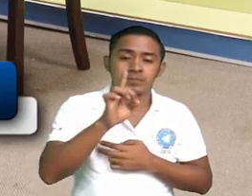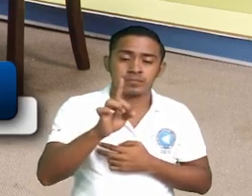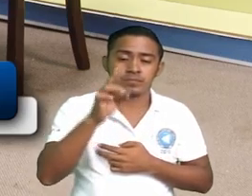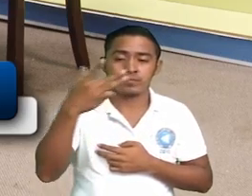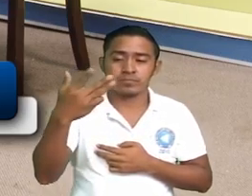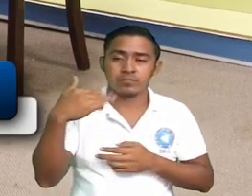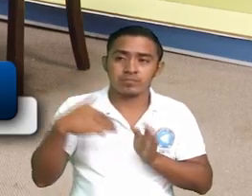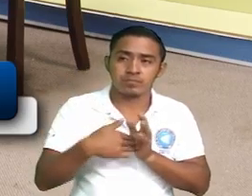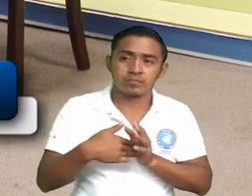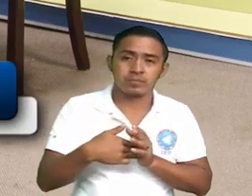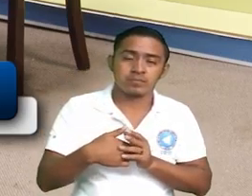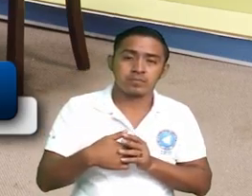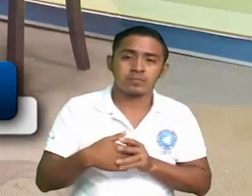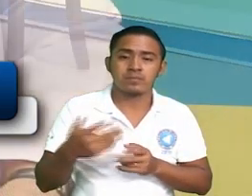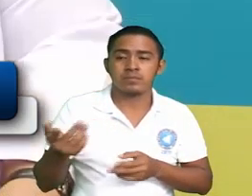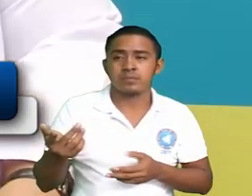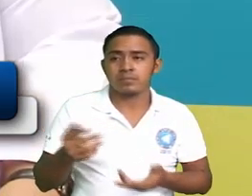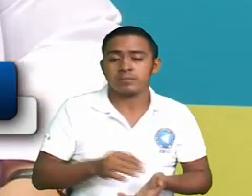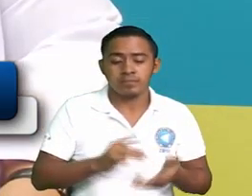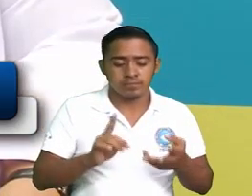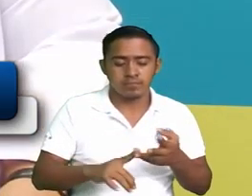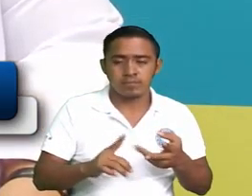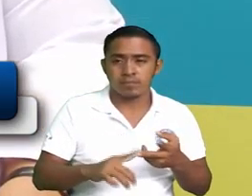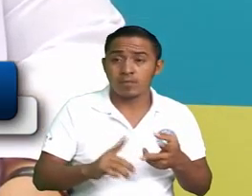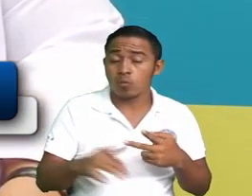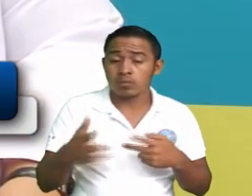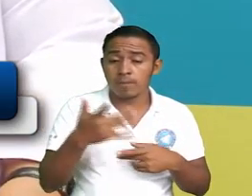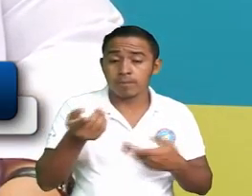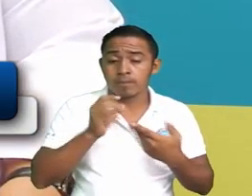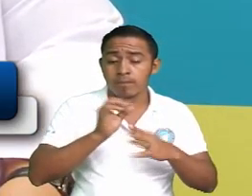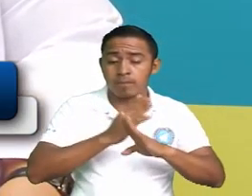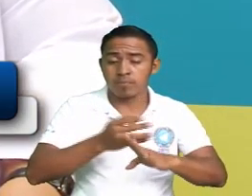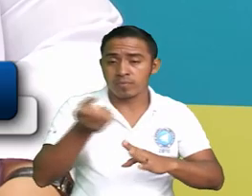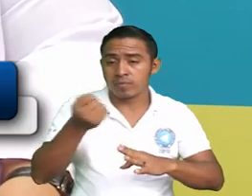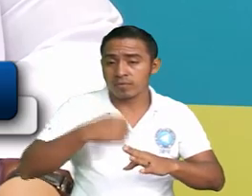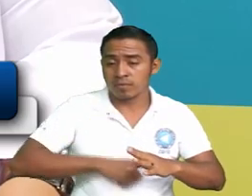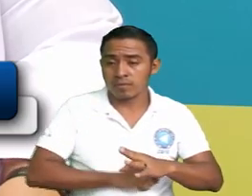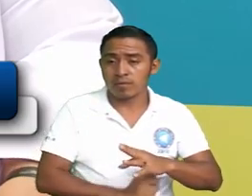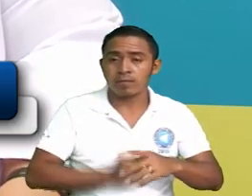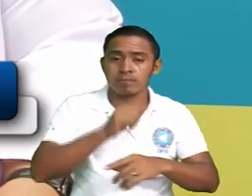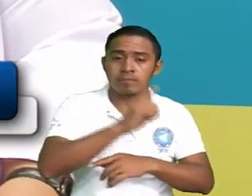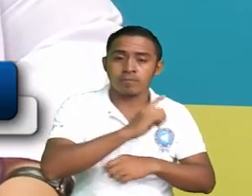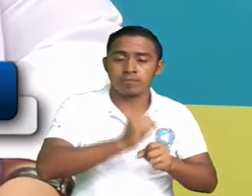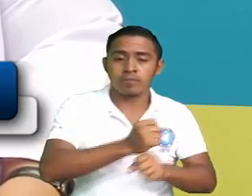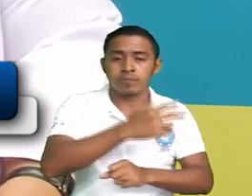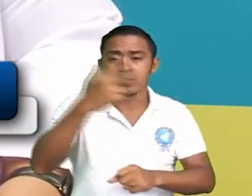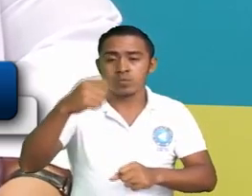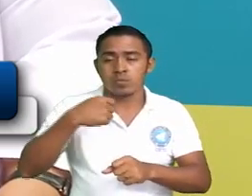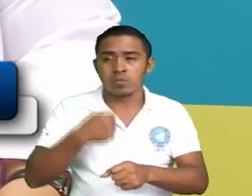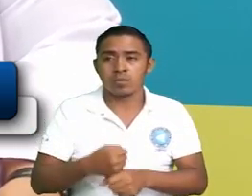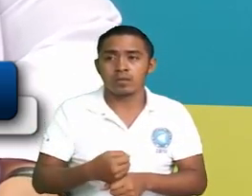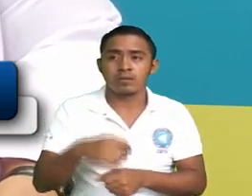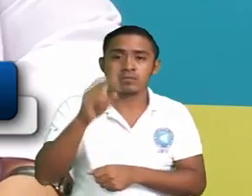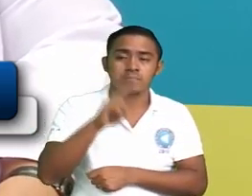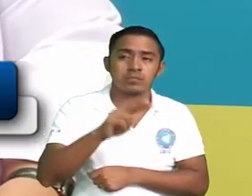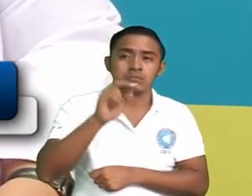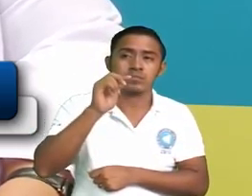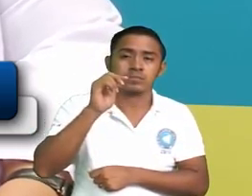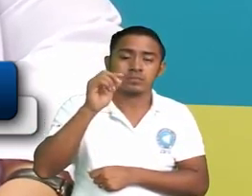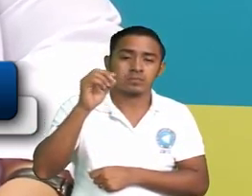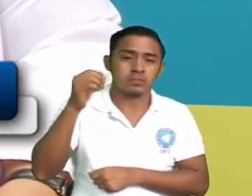119.000 dosis. Y en el caso del antiparasitario, que va de 1 año a 8 años, estamos aplicando